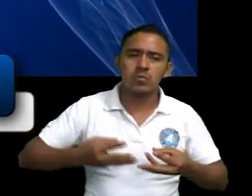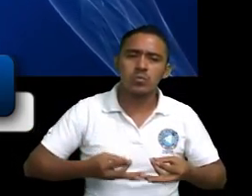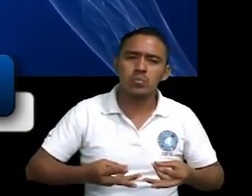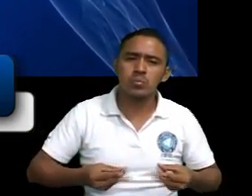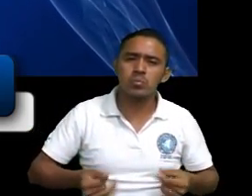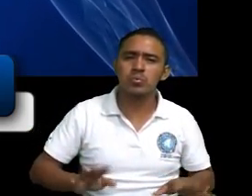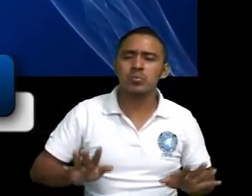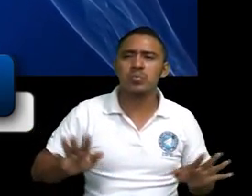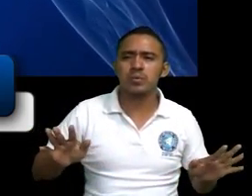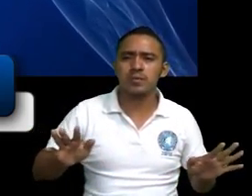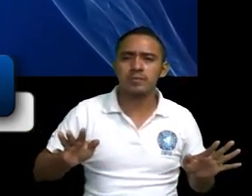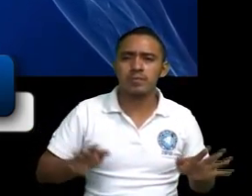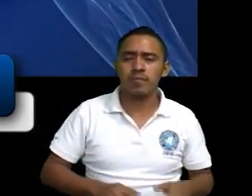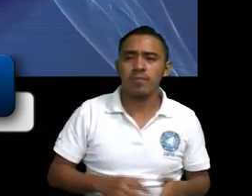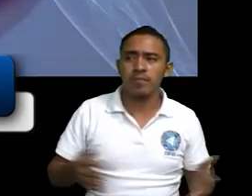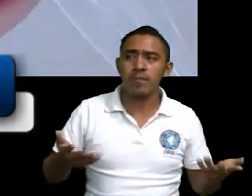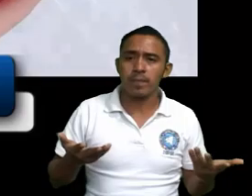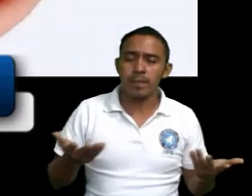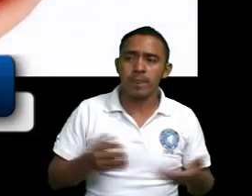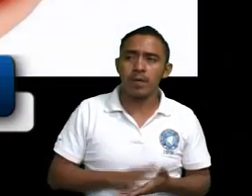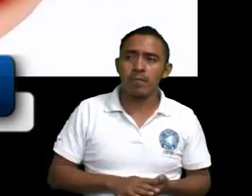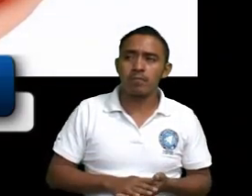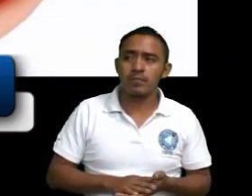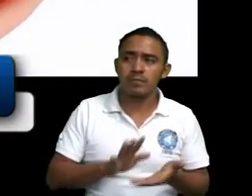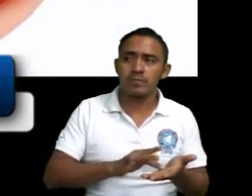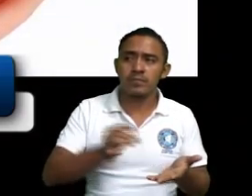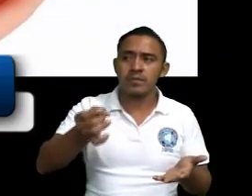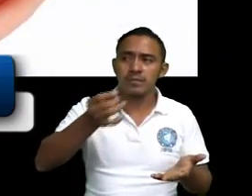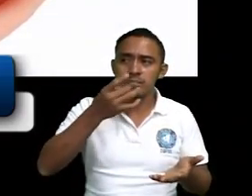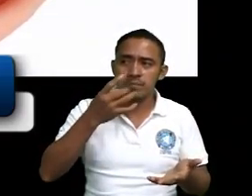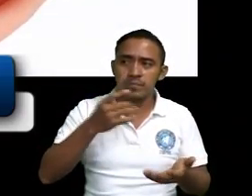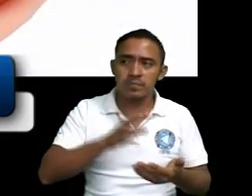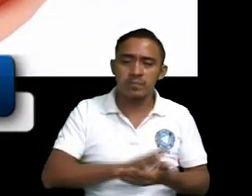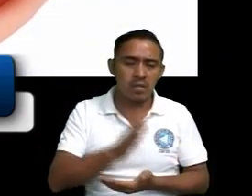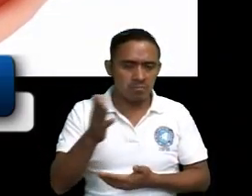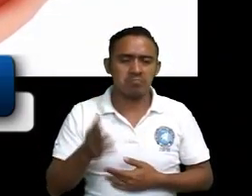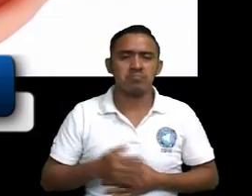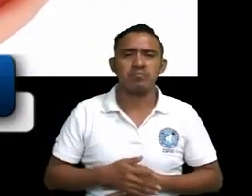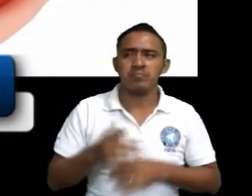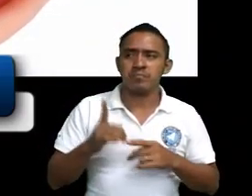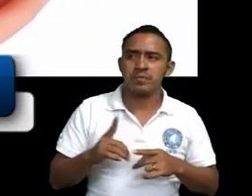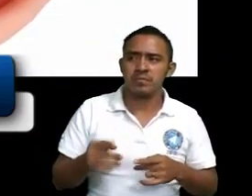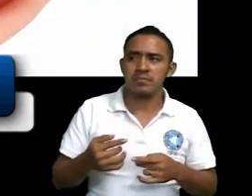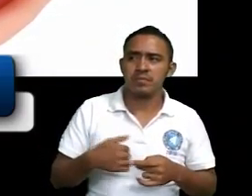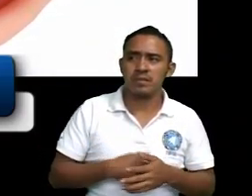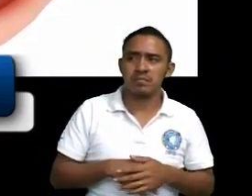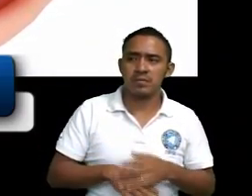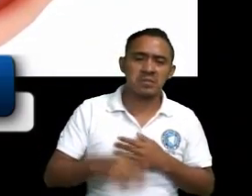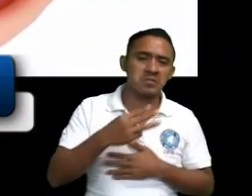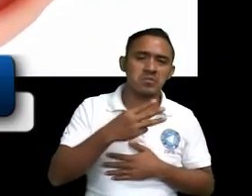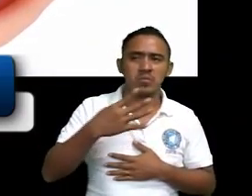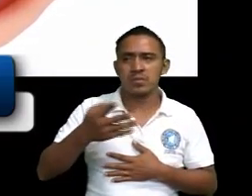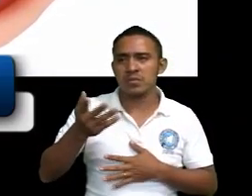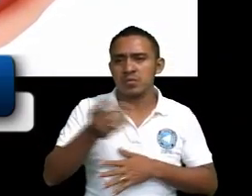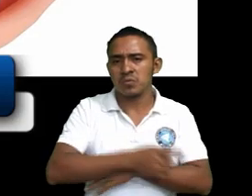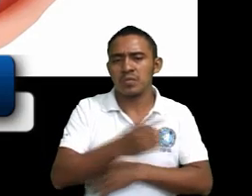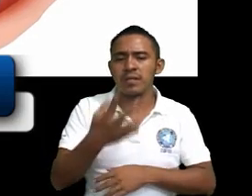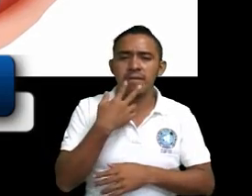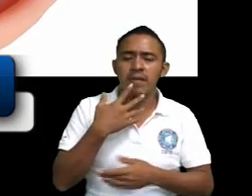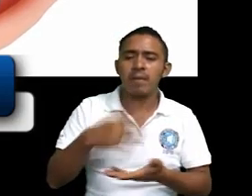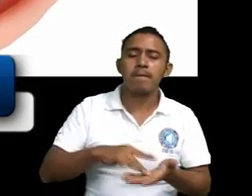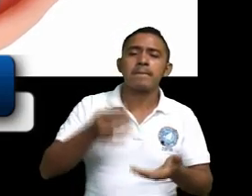es mínimo. Tanto así que el uso de analgésico, a veces la mayoría de los pacientes los dejan de usar entre el tercer y el cuarto día. La única forma,